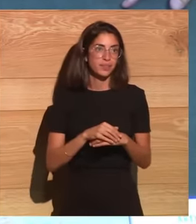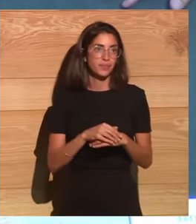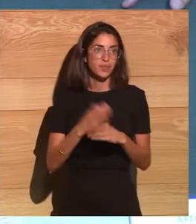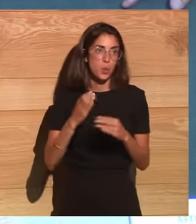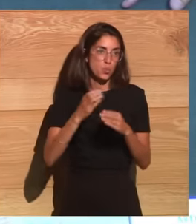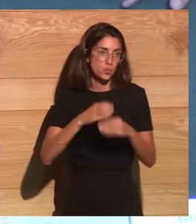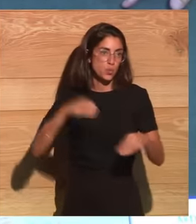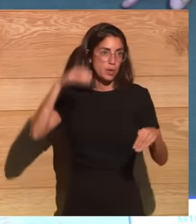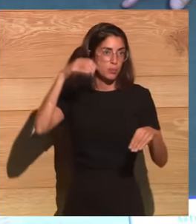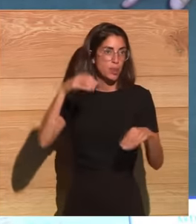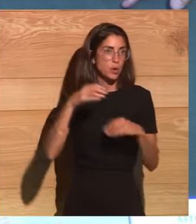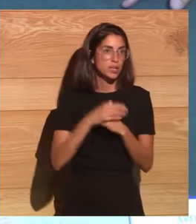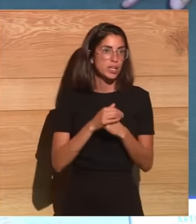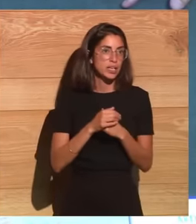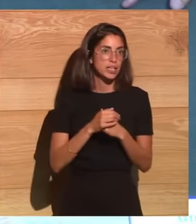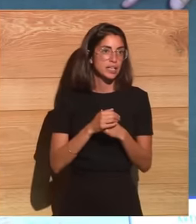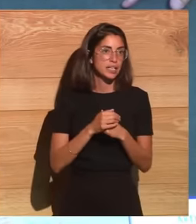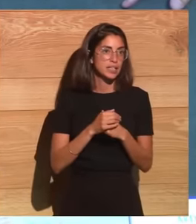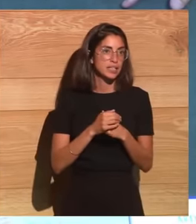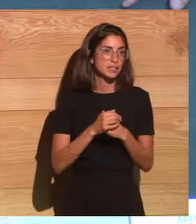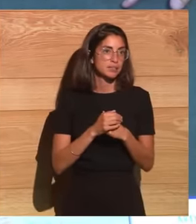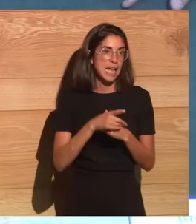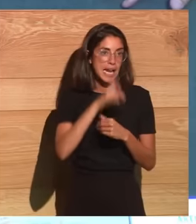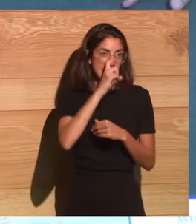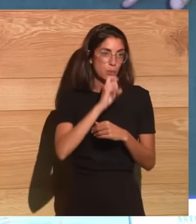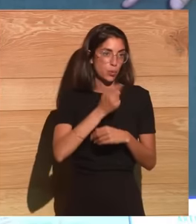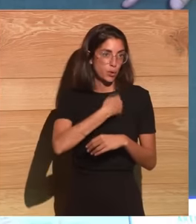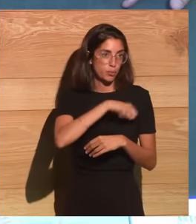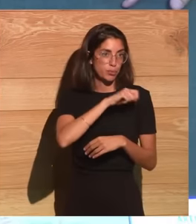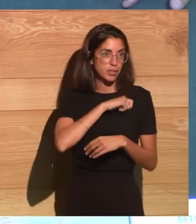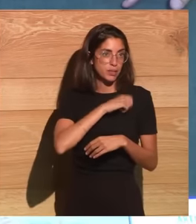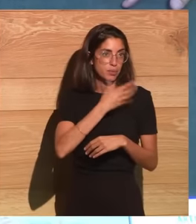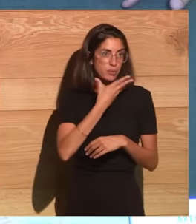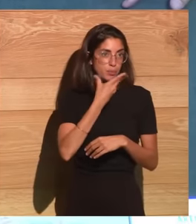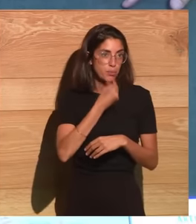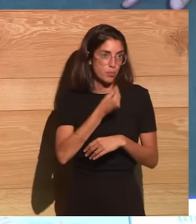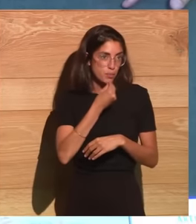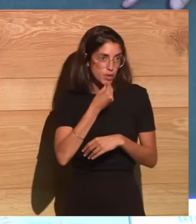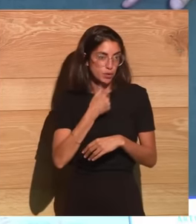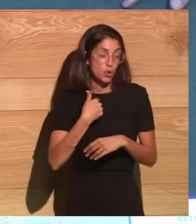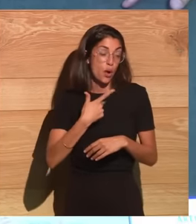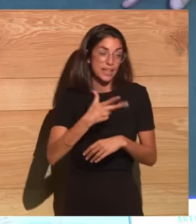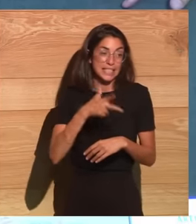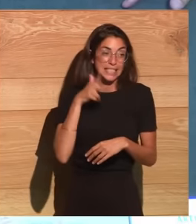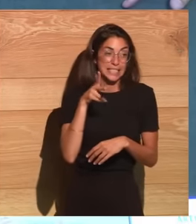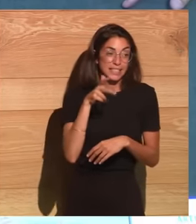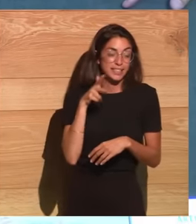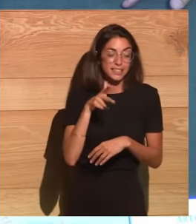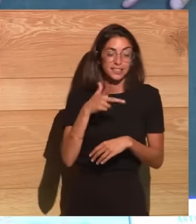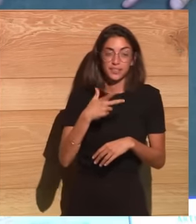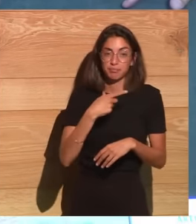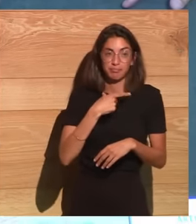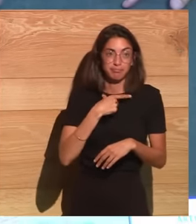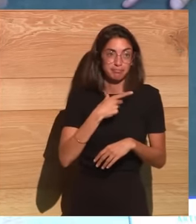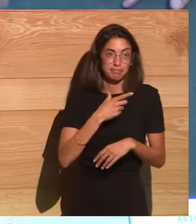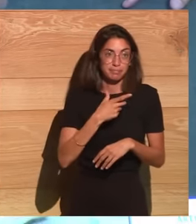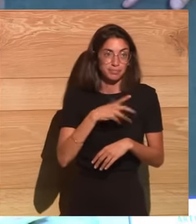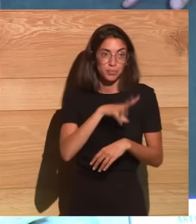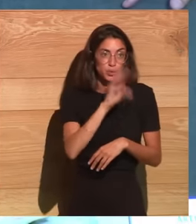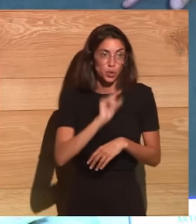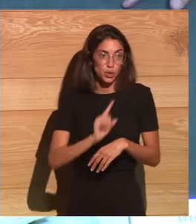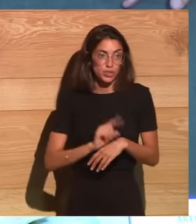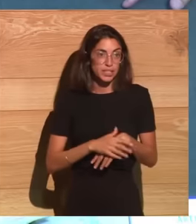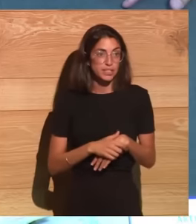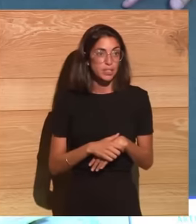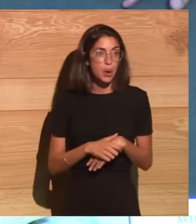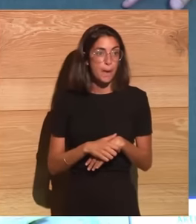bota, recuerdo de España, es muy bonito, no entiendo el chiste, pero está guay, pero Te he querido